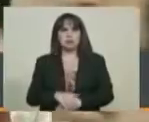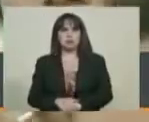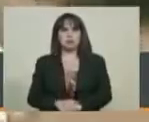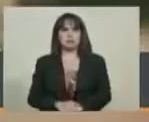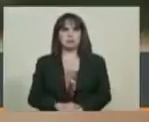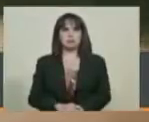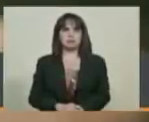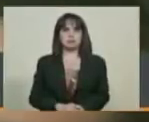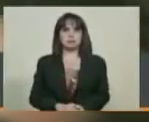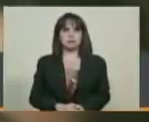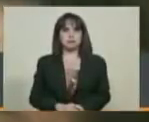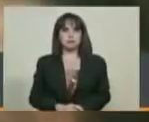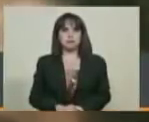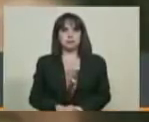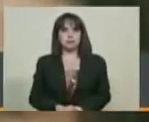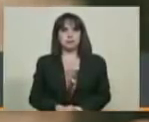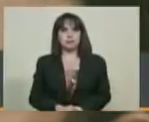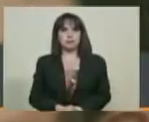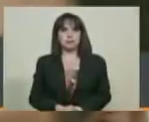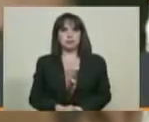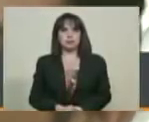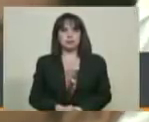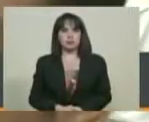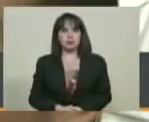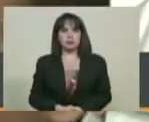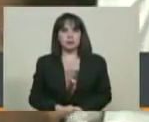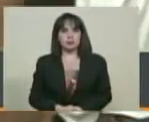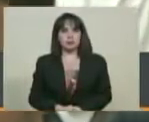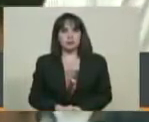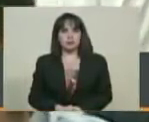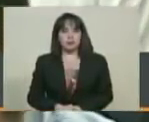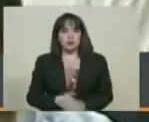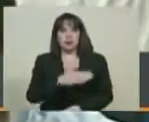Por eso quiero que armemos bien la agenda táctica.